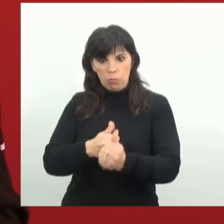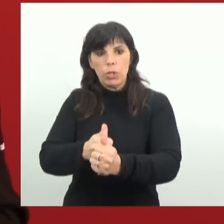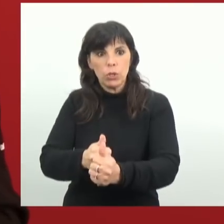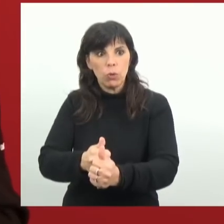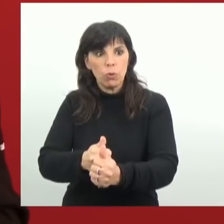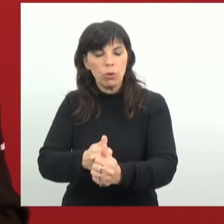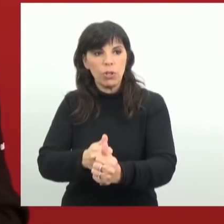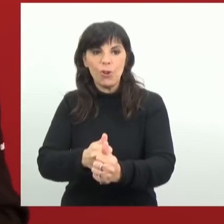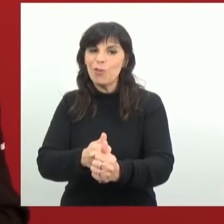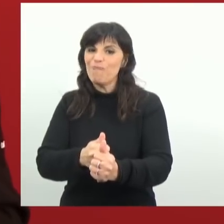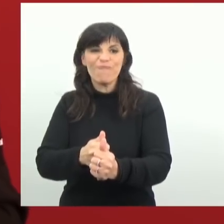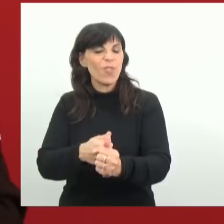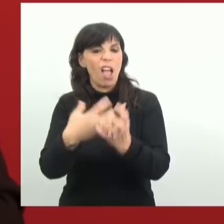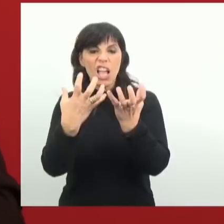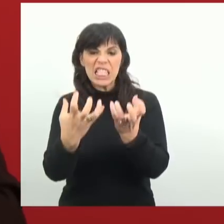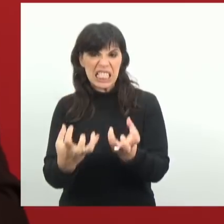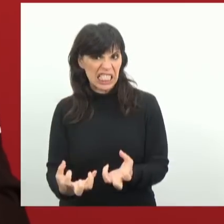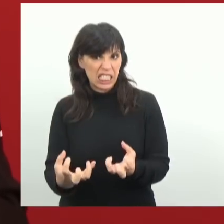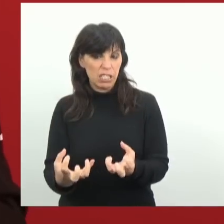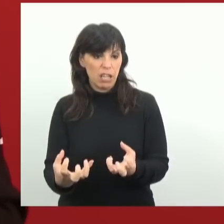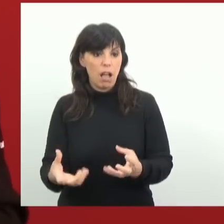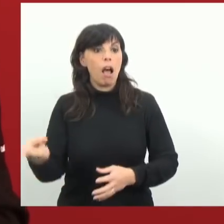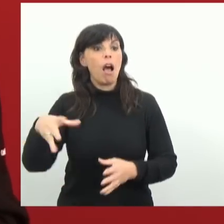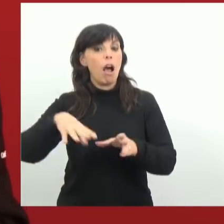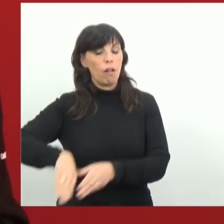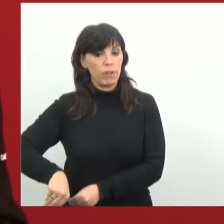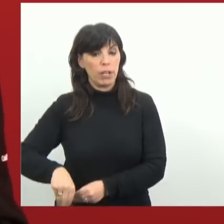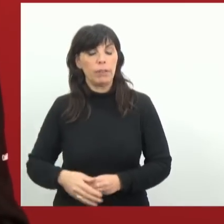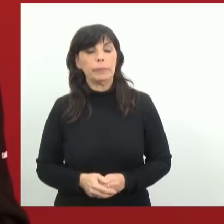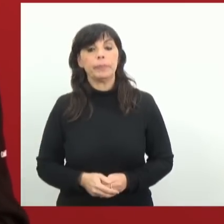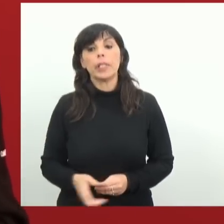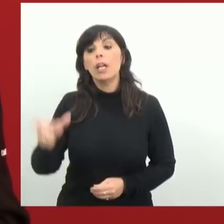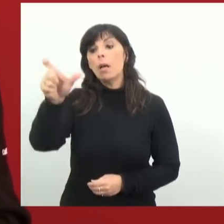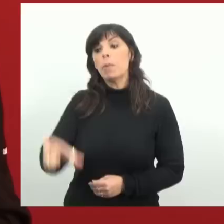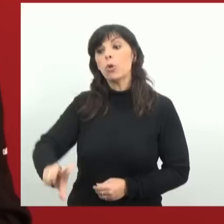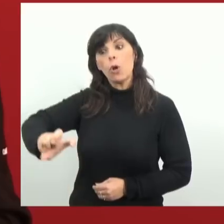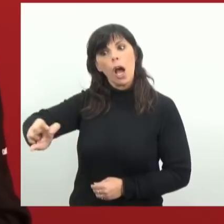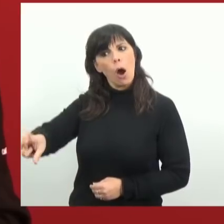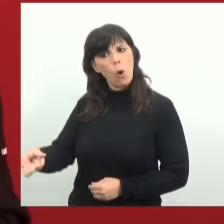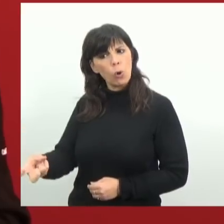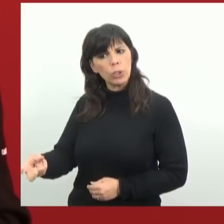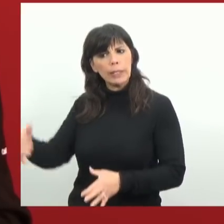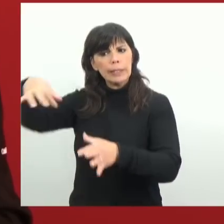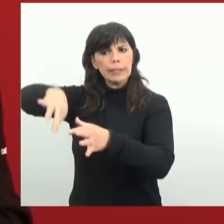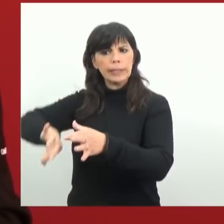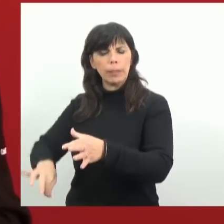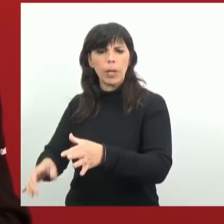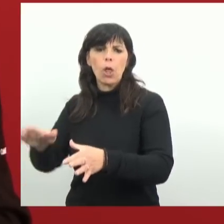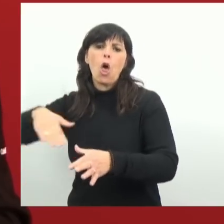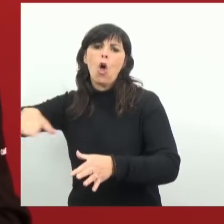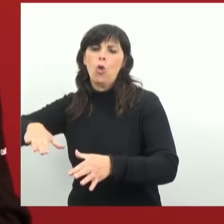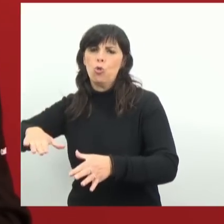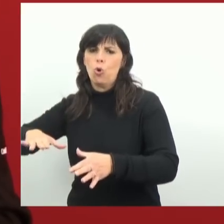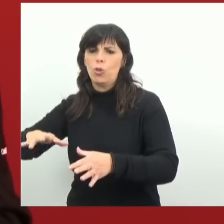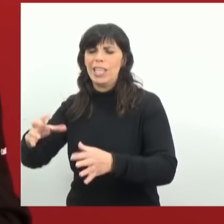tropieza. El que fue sembrado entre espinos, este es el que oye la palabra, pero el afán de este siglo, el engaño de